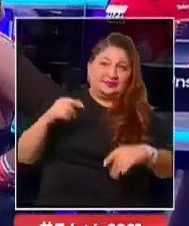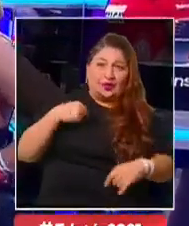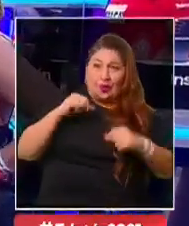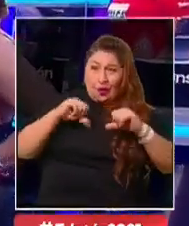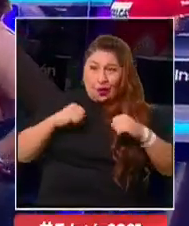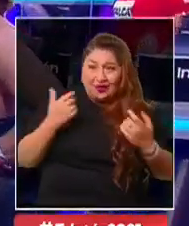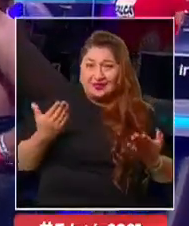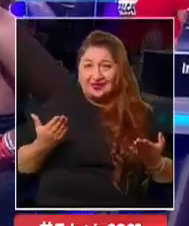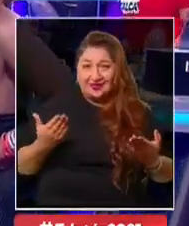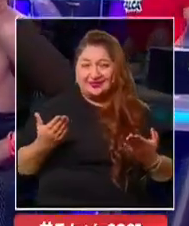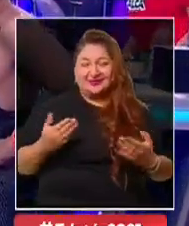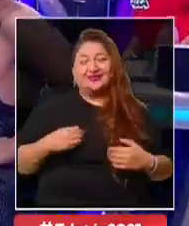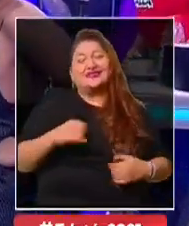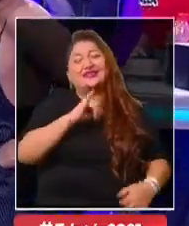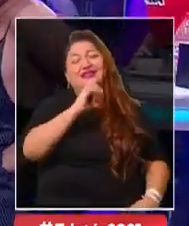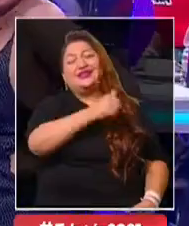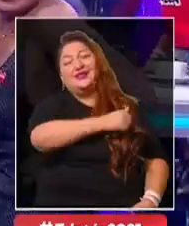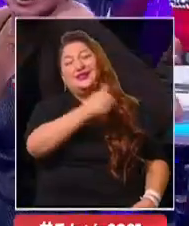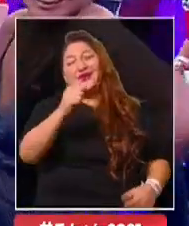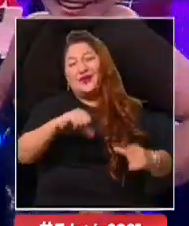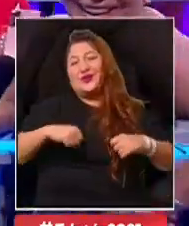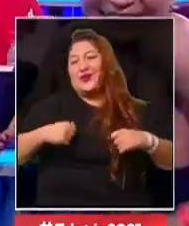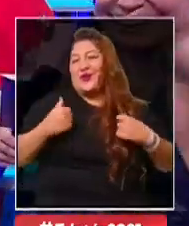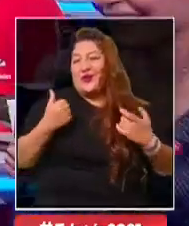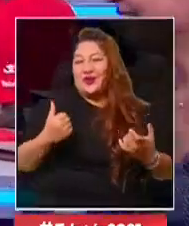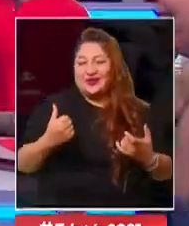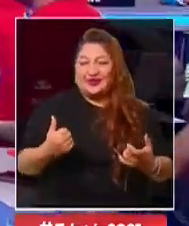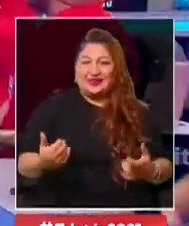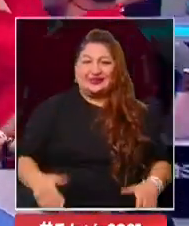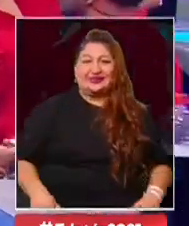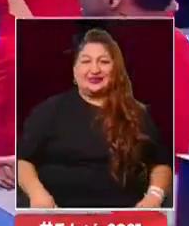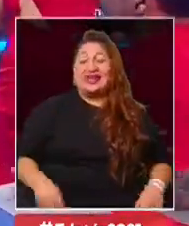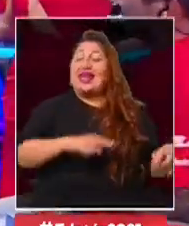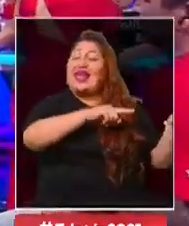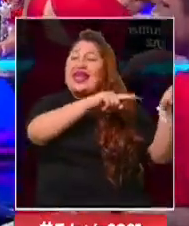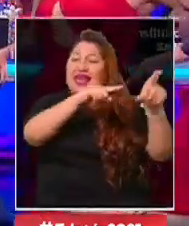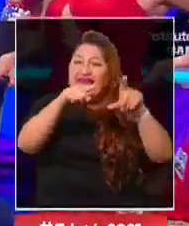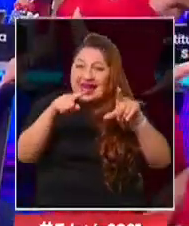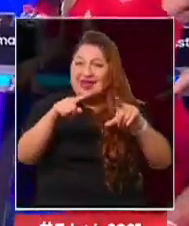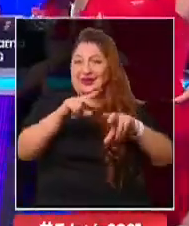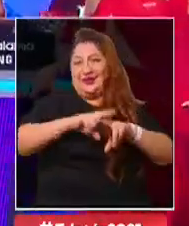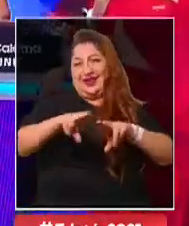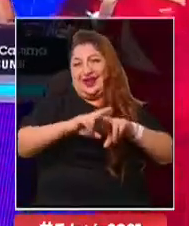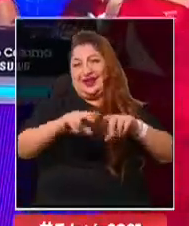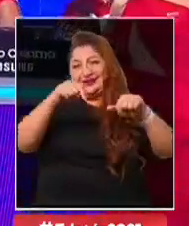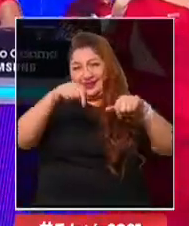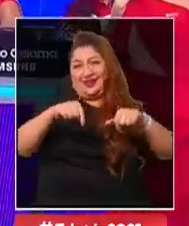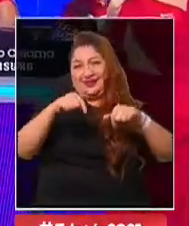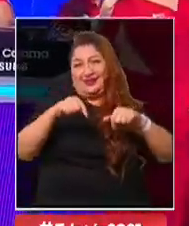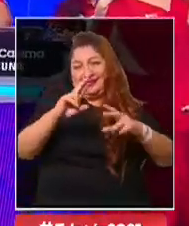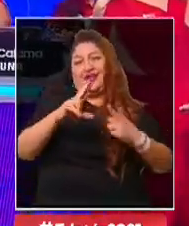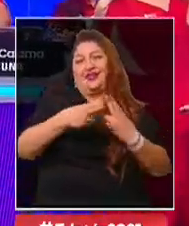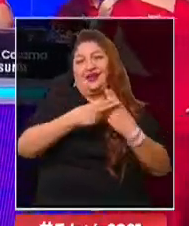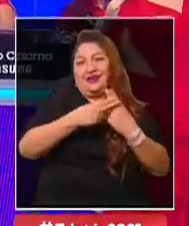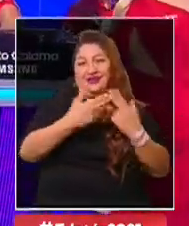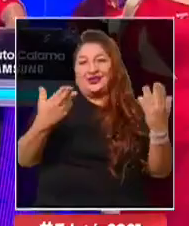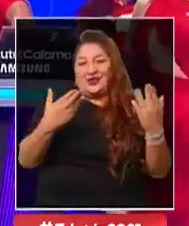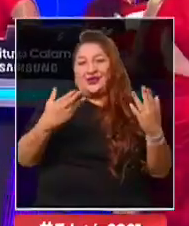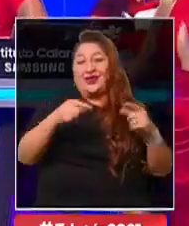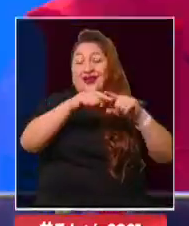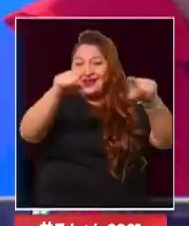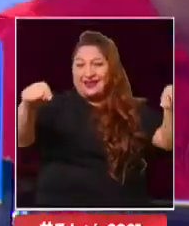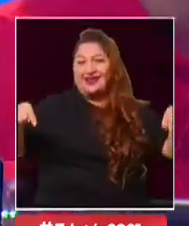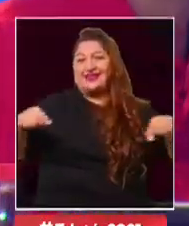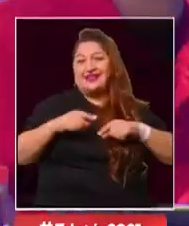lolos! Bueno, para mí son jóvenes. Ellos han hecho este programa. ¿20? Esta sala digital,